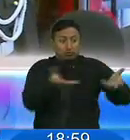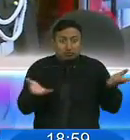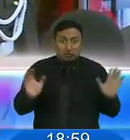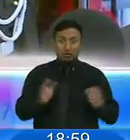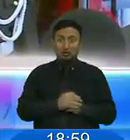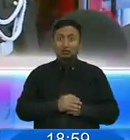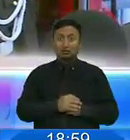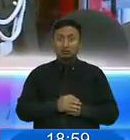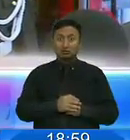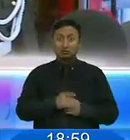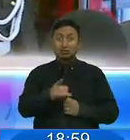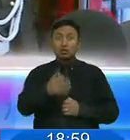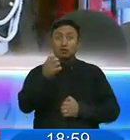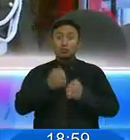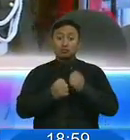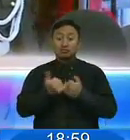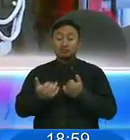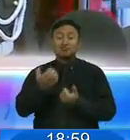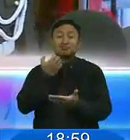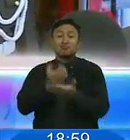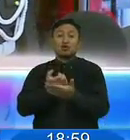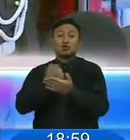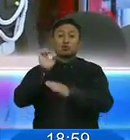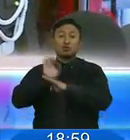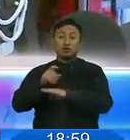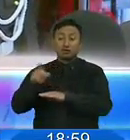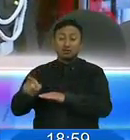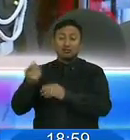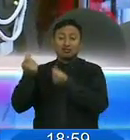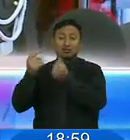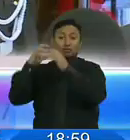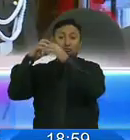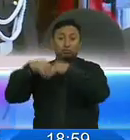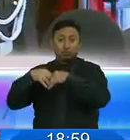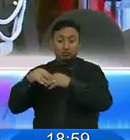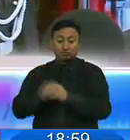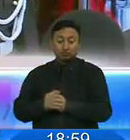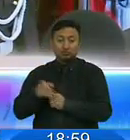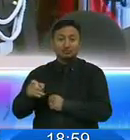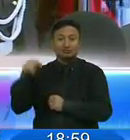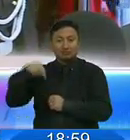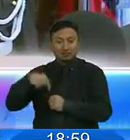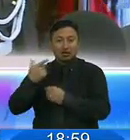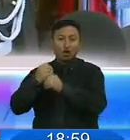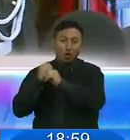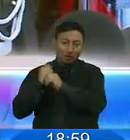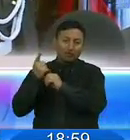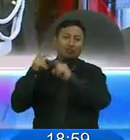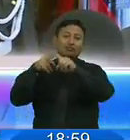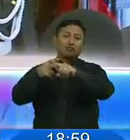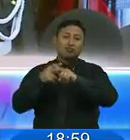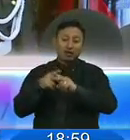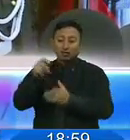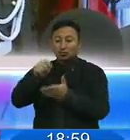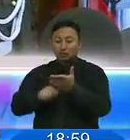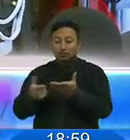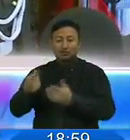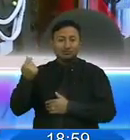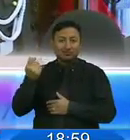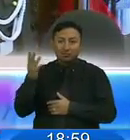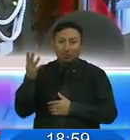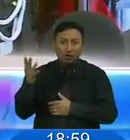la alicaída economía de los consumidores, los que tienen que acudir a los créditos por falta de liquidez, por falta